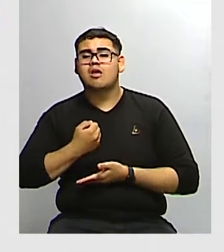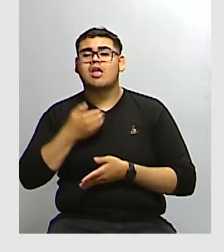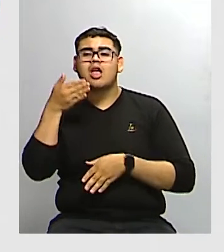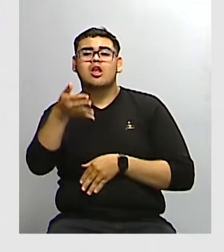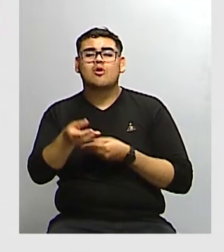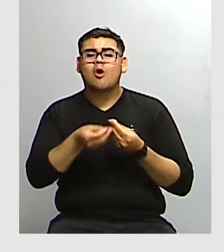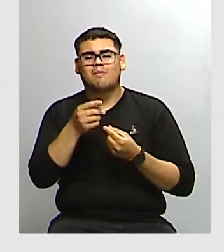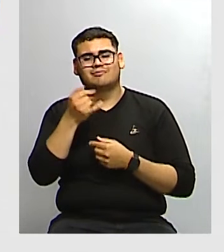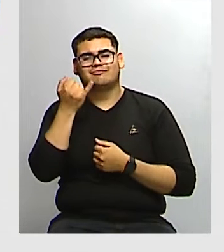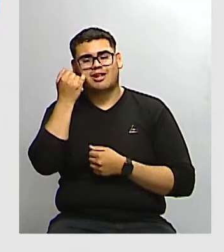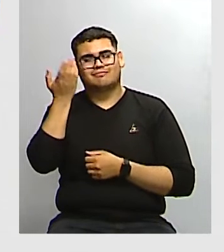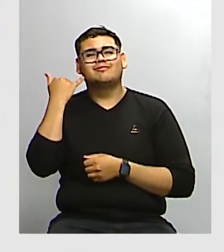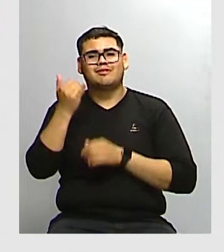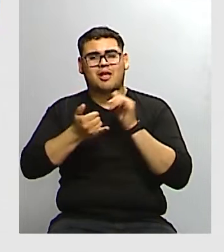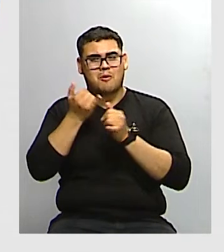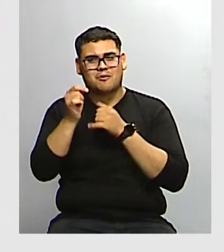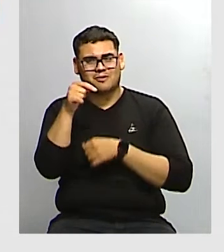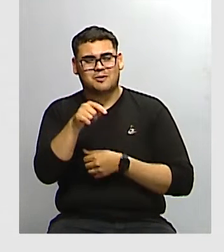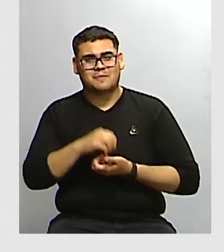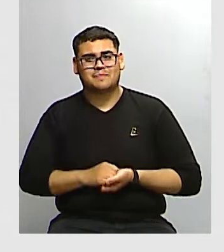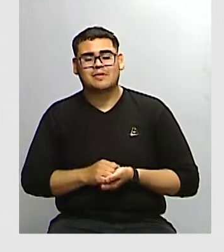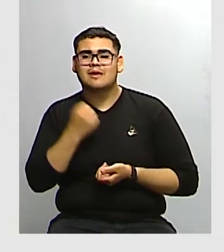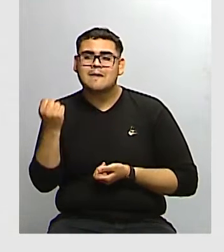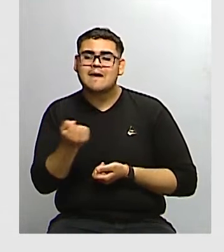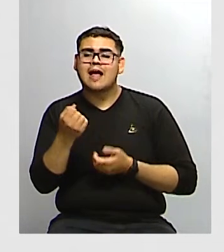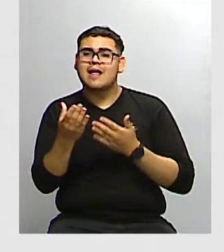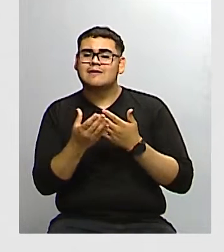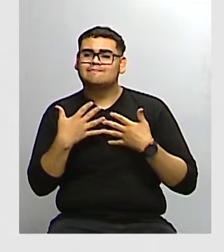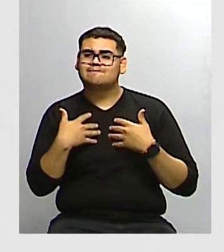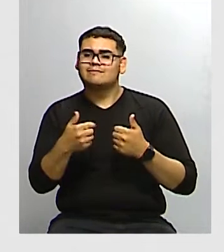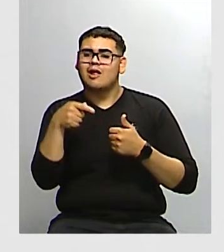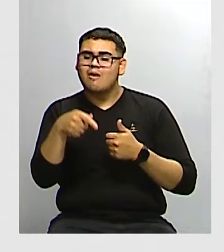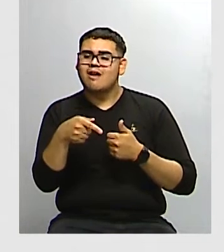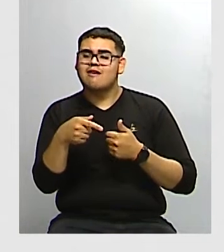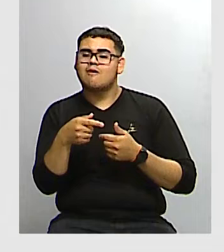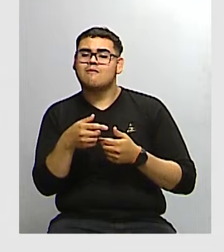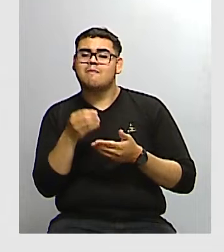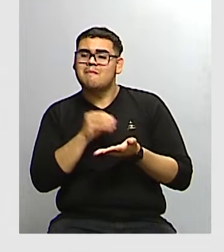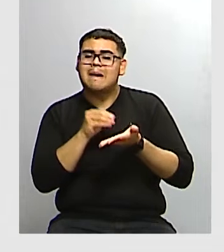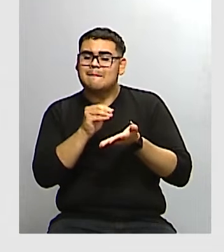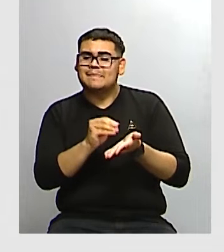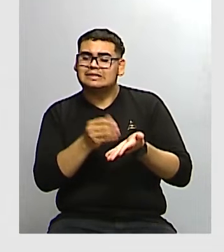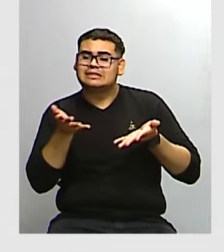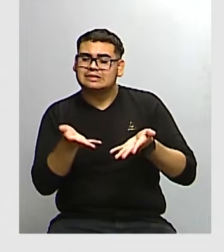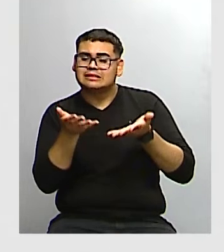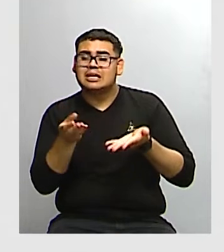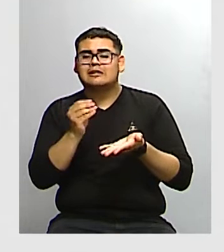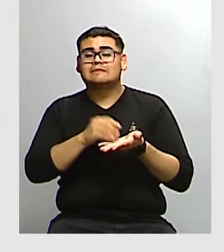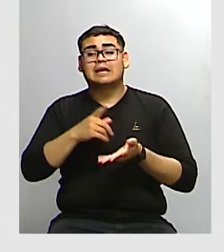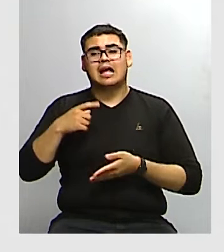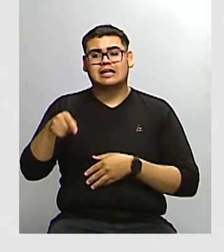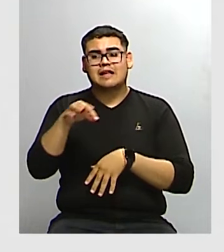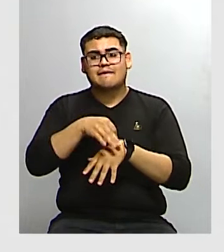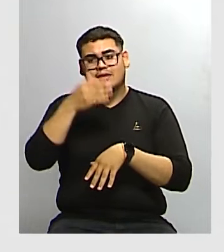que hay que seguir fortaleciendo todo lo que es salud, y más con estas patologías que son tan comunes, hay que seguir trabajando y